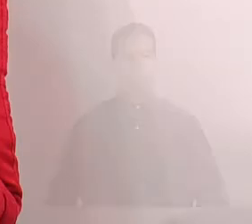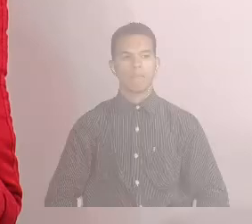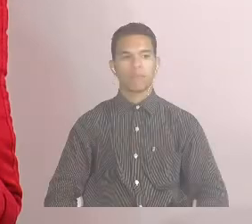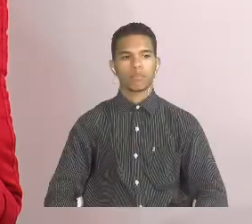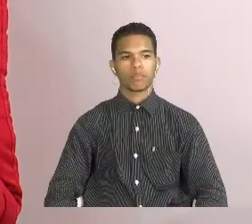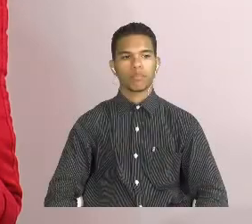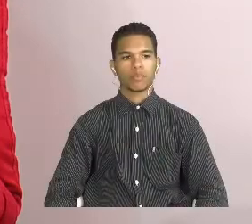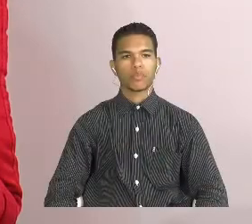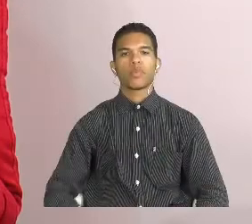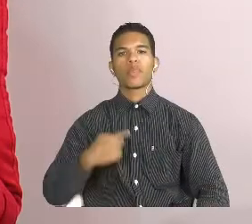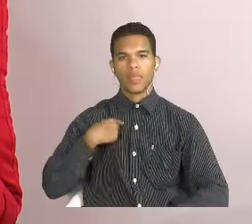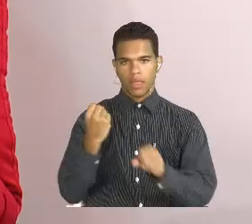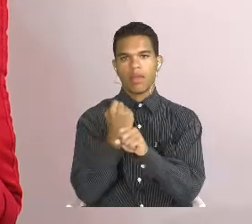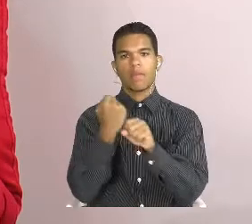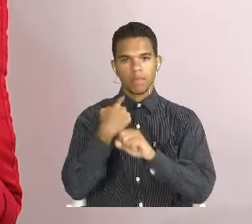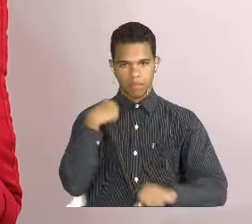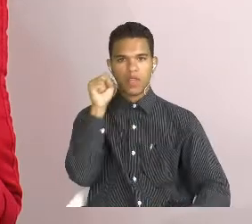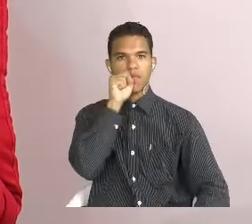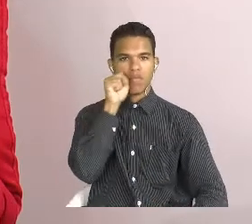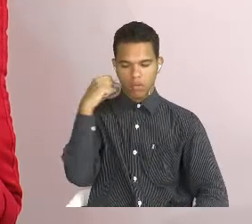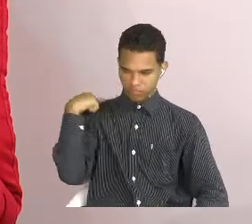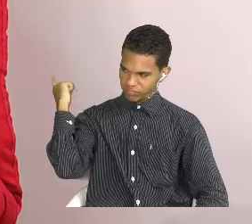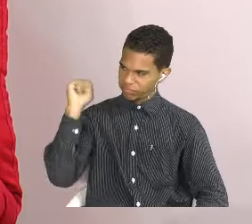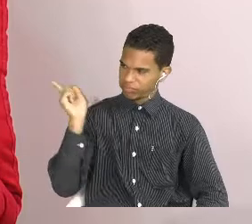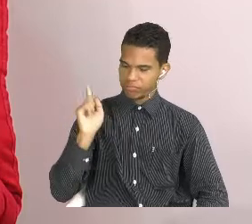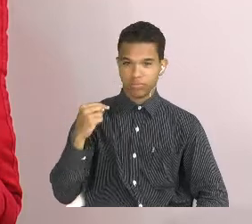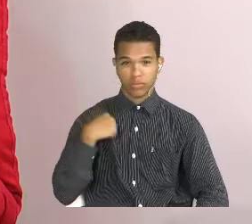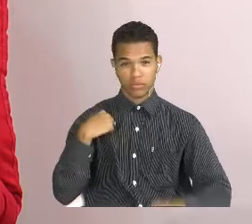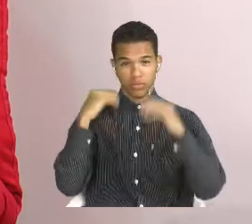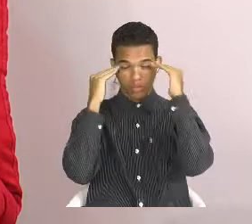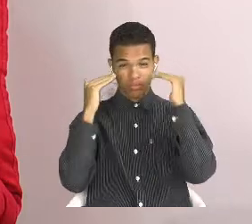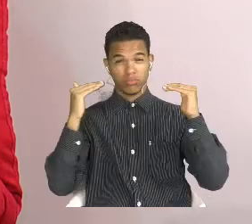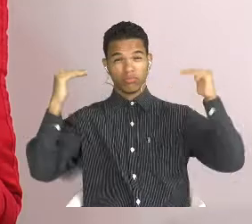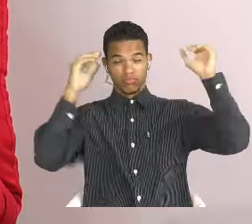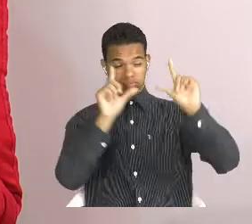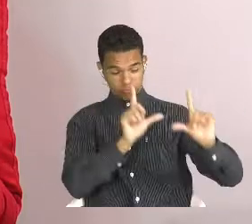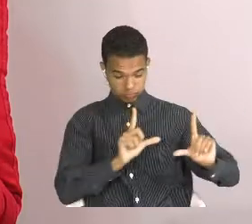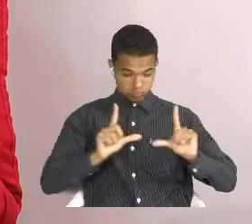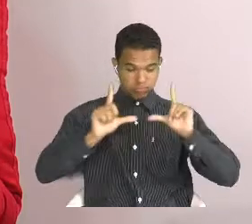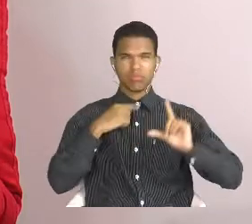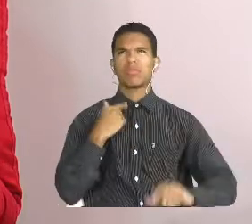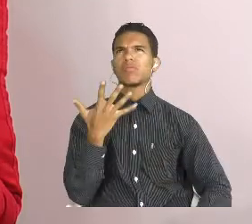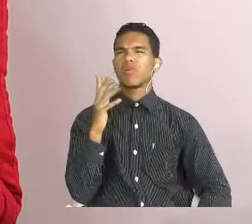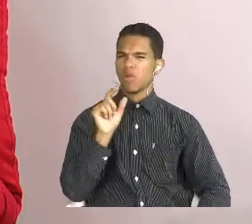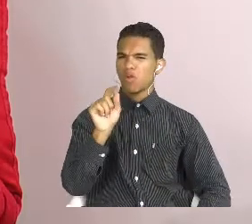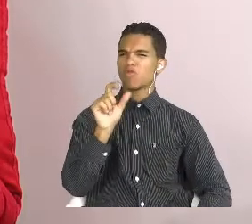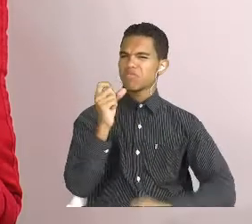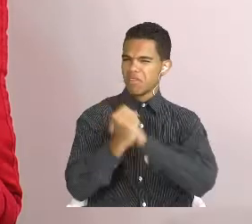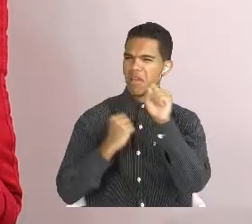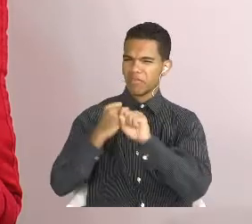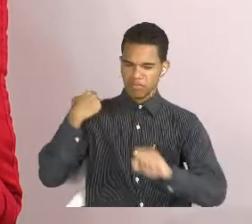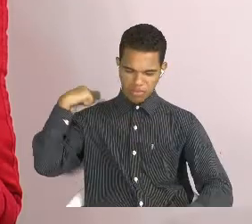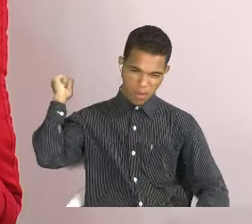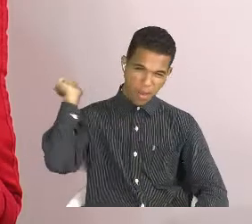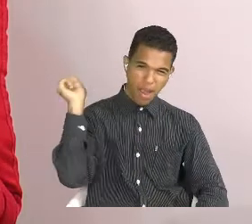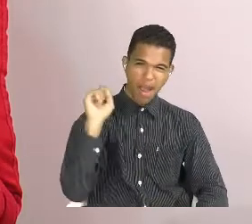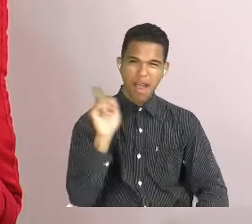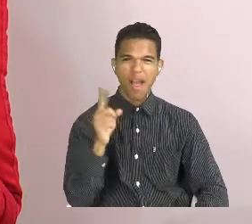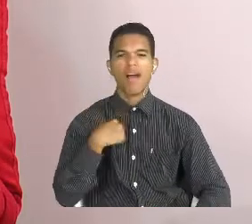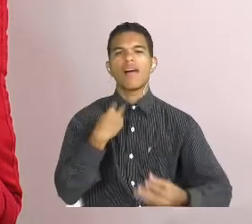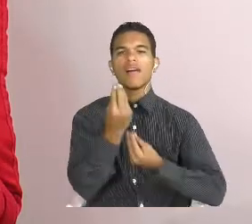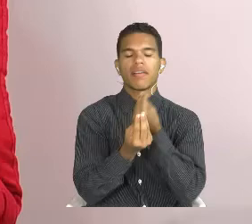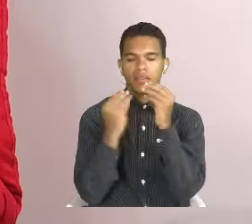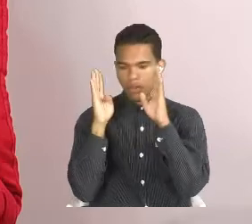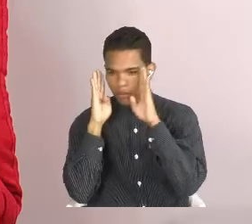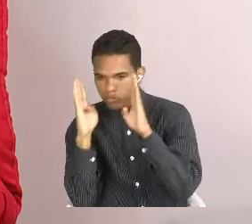Trabajo aquí en Barranca Bermeja desde que terminé mi especialización, hace aproximadamente 11 años, y pues me dedico a la labor de atender